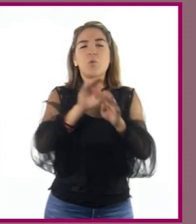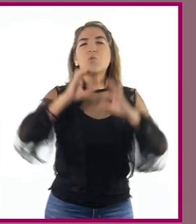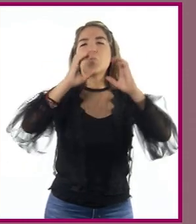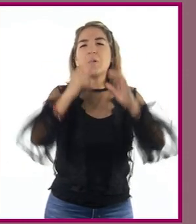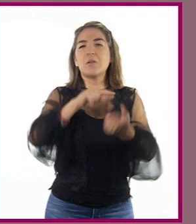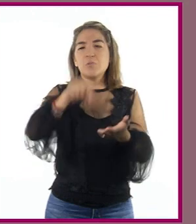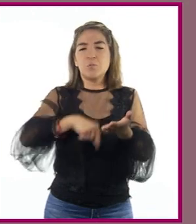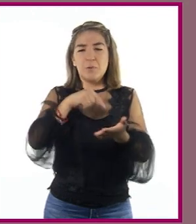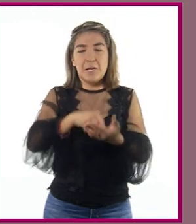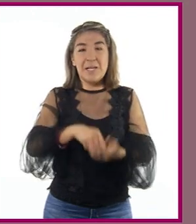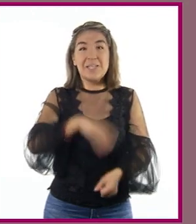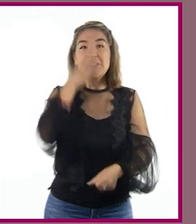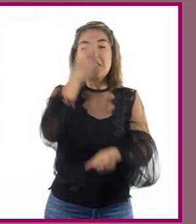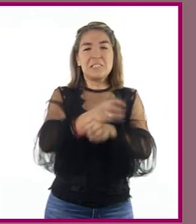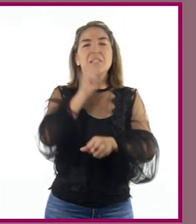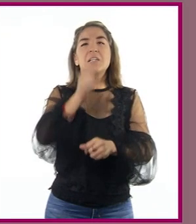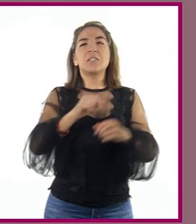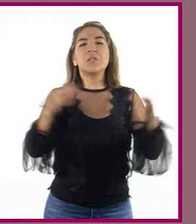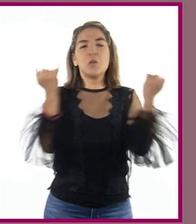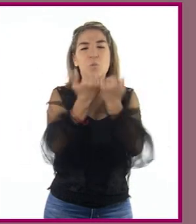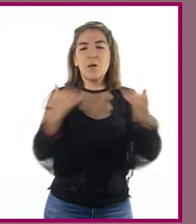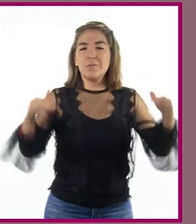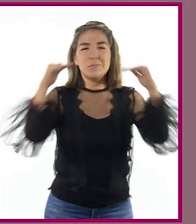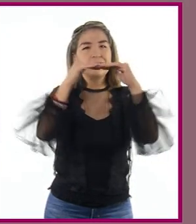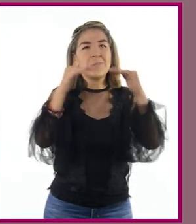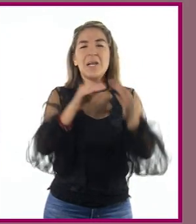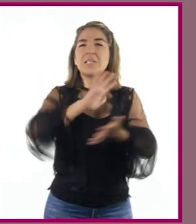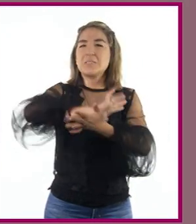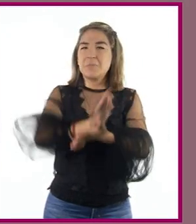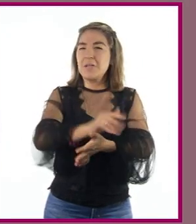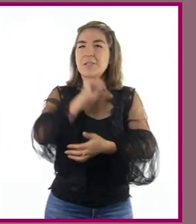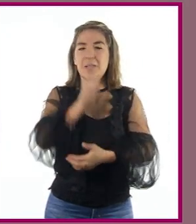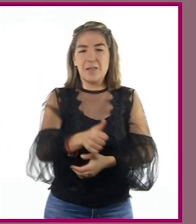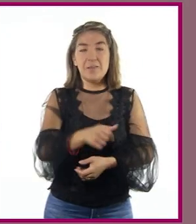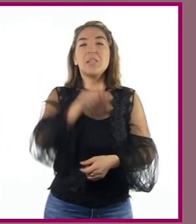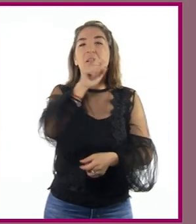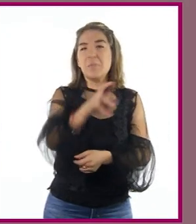título es sobre la igualdad y la no discriminación,